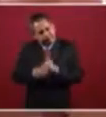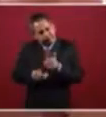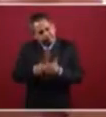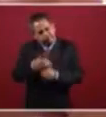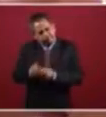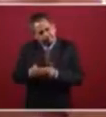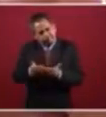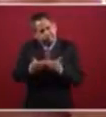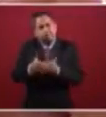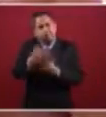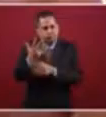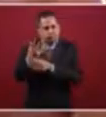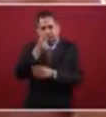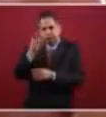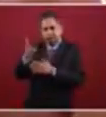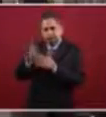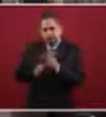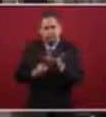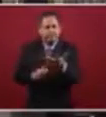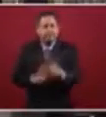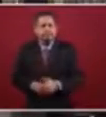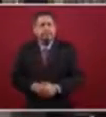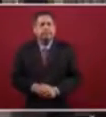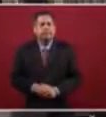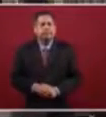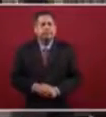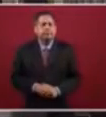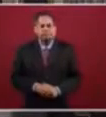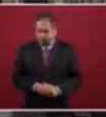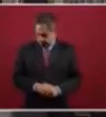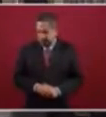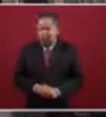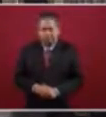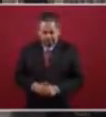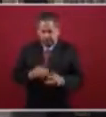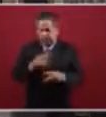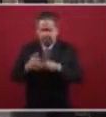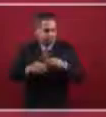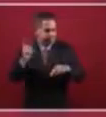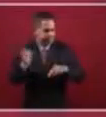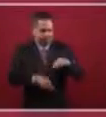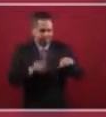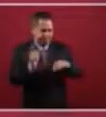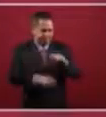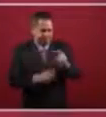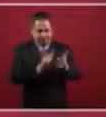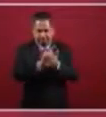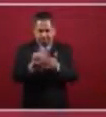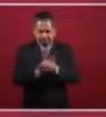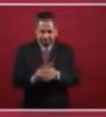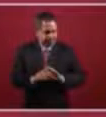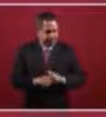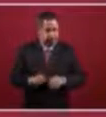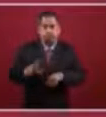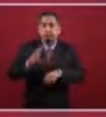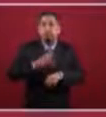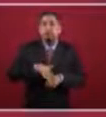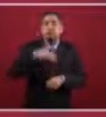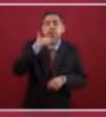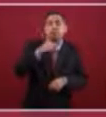a 3 meses de su gobierno. Pues vamos a limpiar. No vamos a permitir la